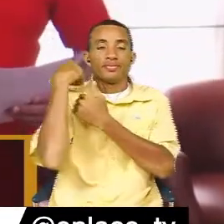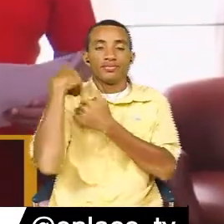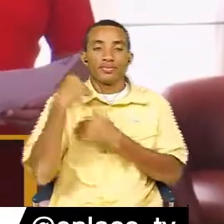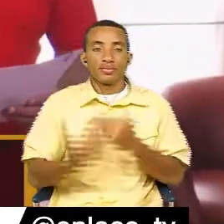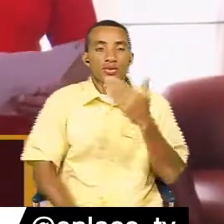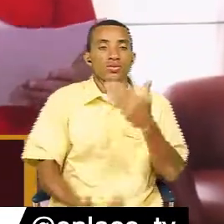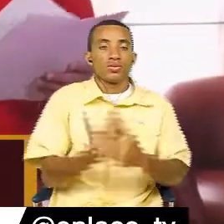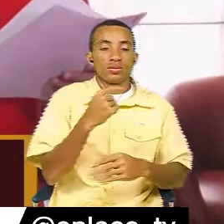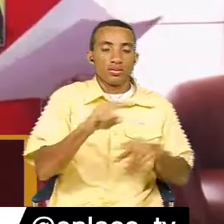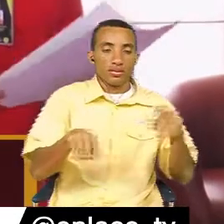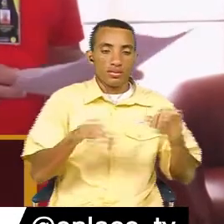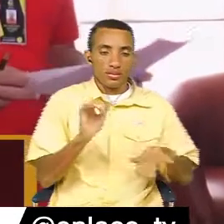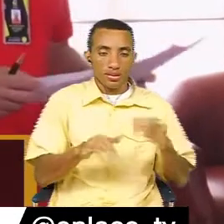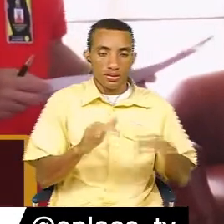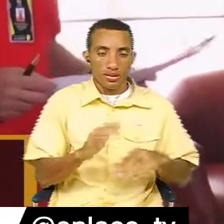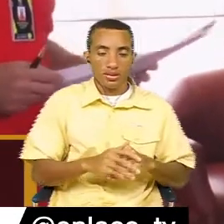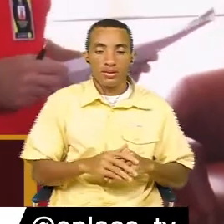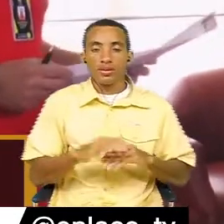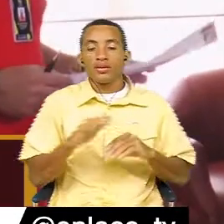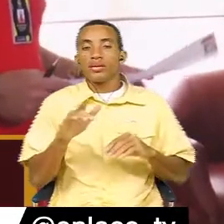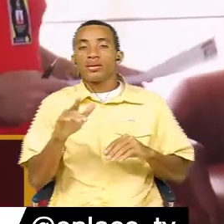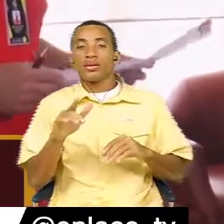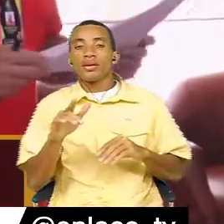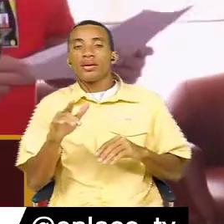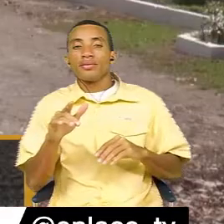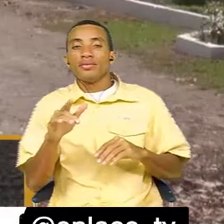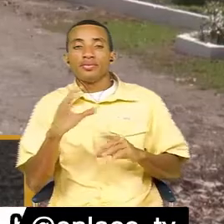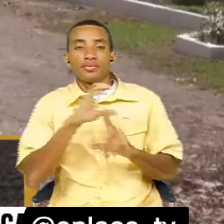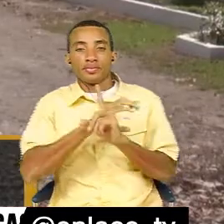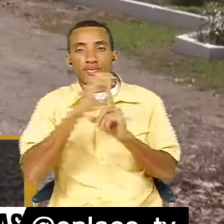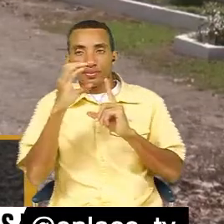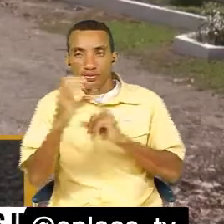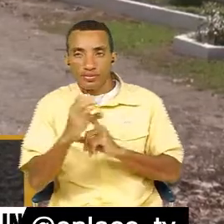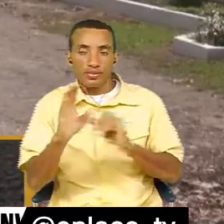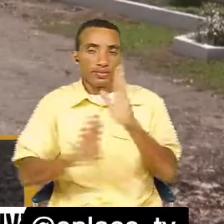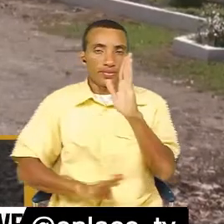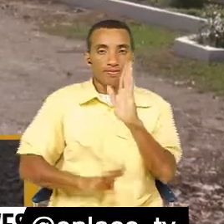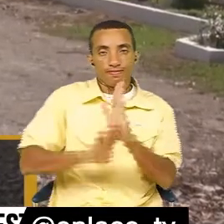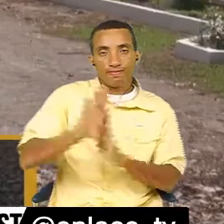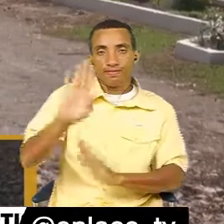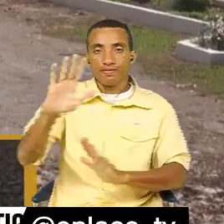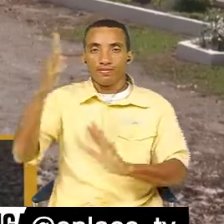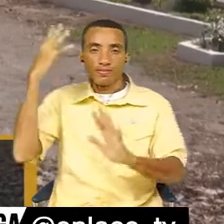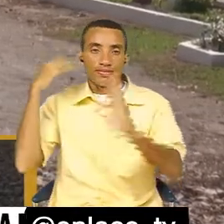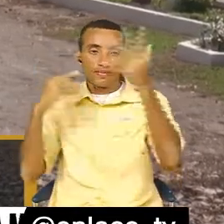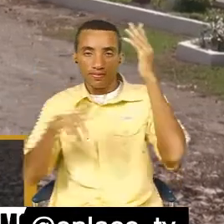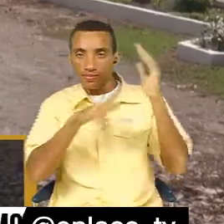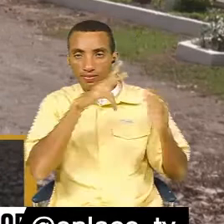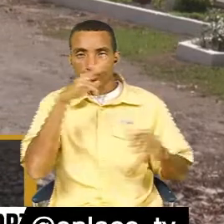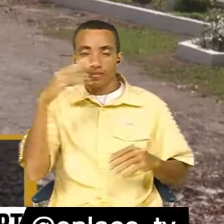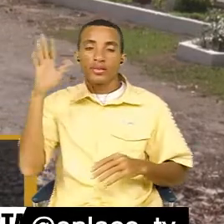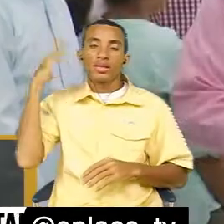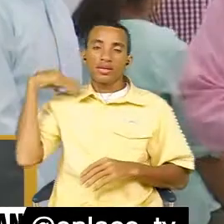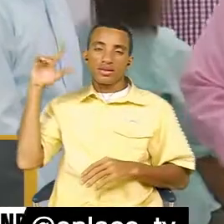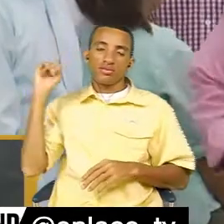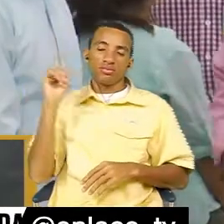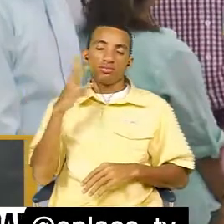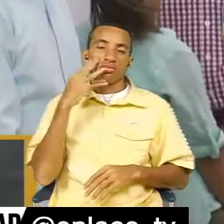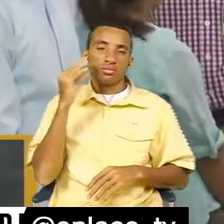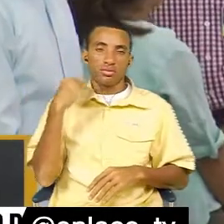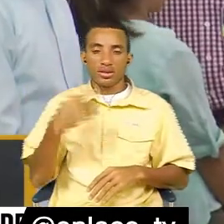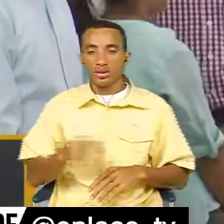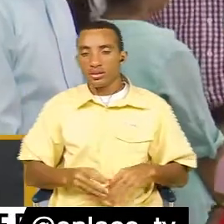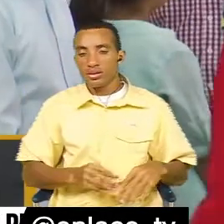de Agricultura y Desarrollo Rural. Becerra se desempeñó hace varios años como directora de la piscícola San Silvestre. Y